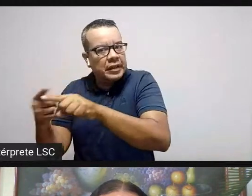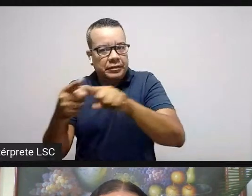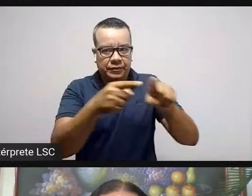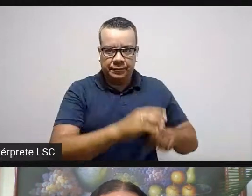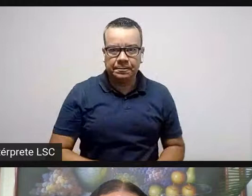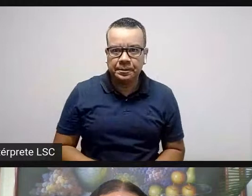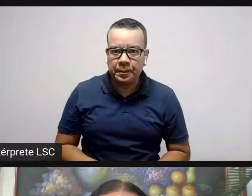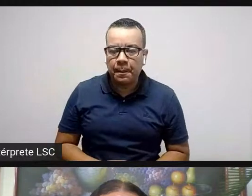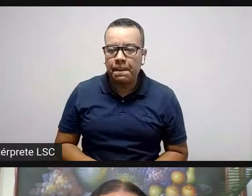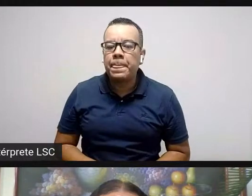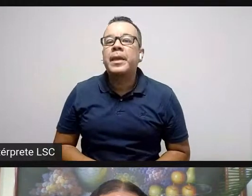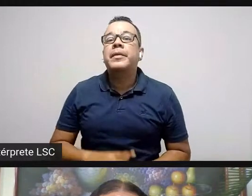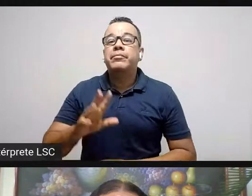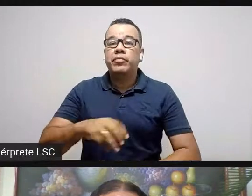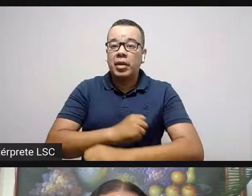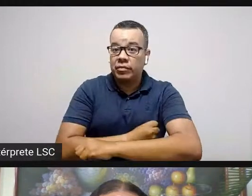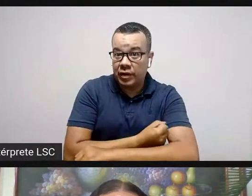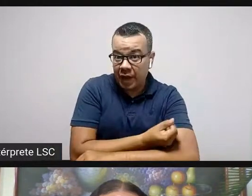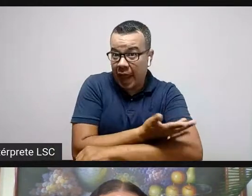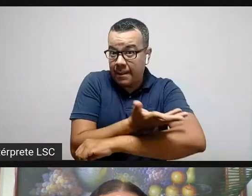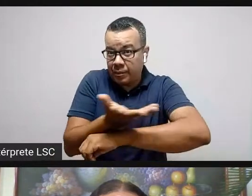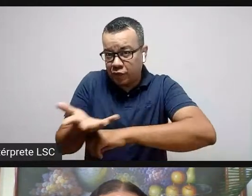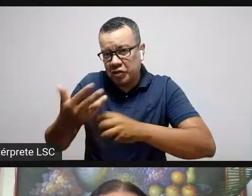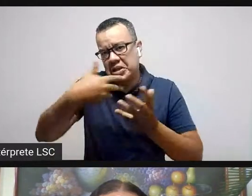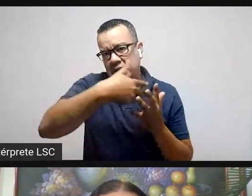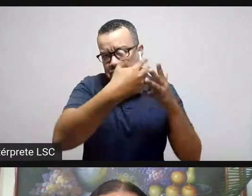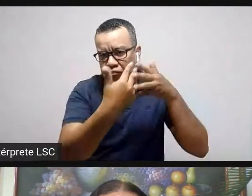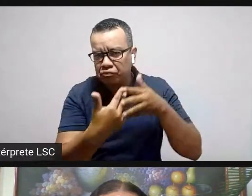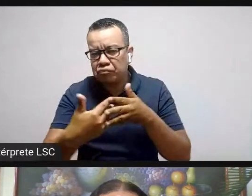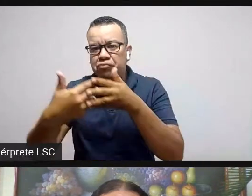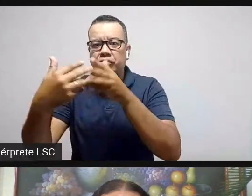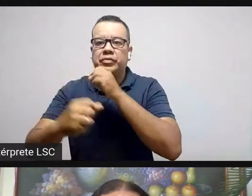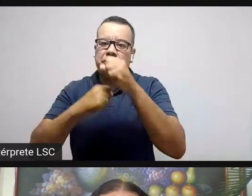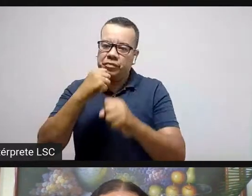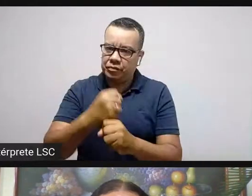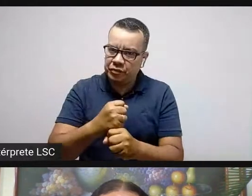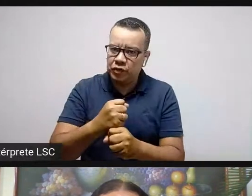de poesía visual y experimental en el 2011. Bienvenido, Wider.